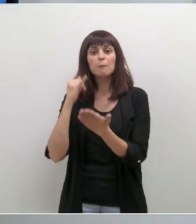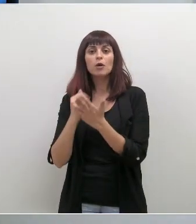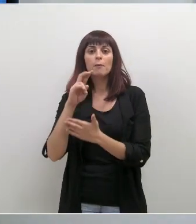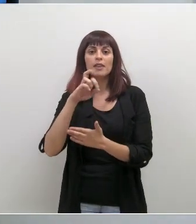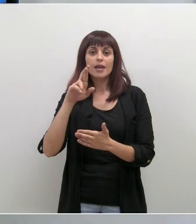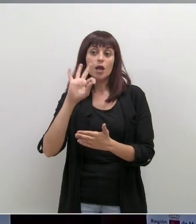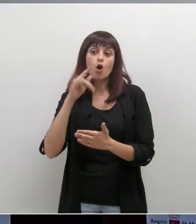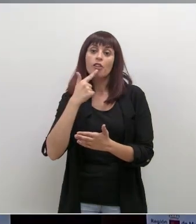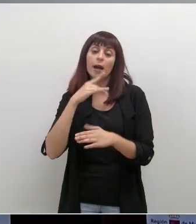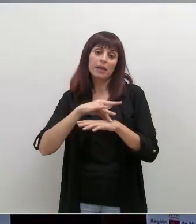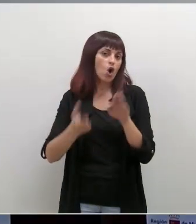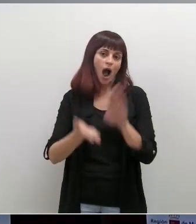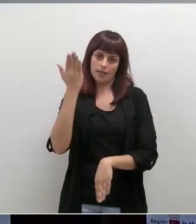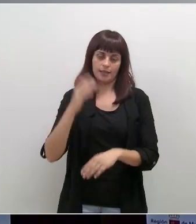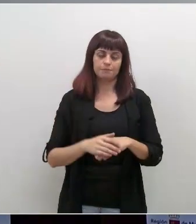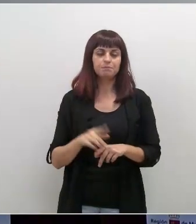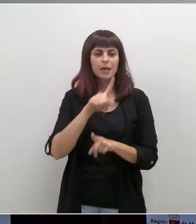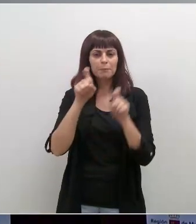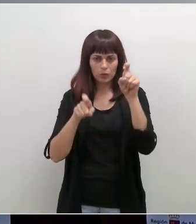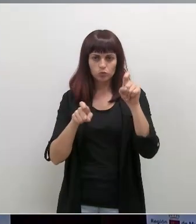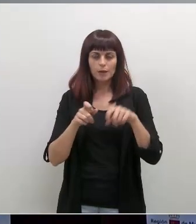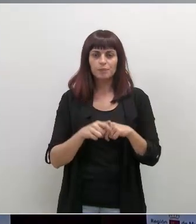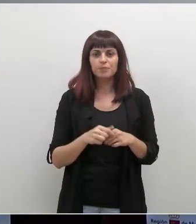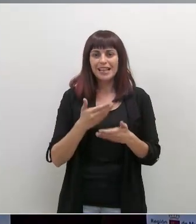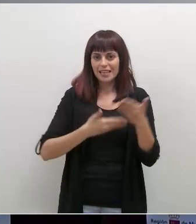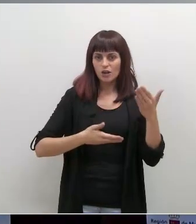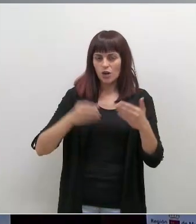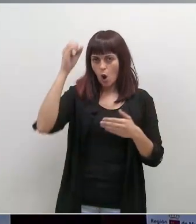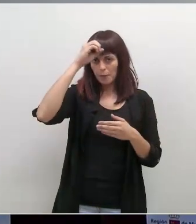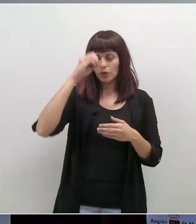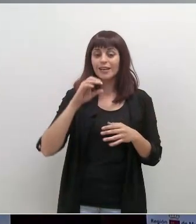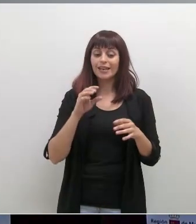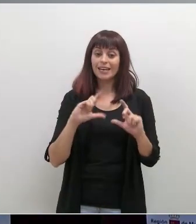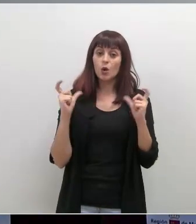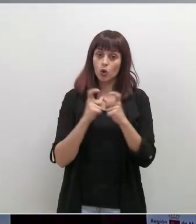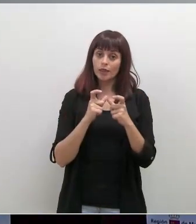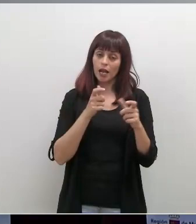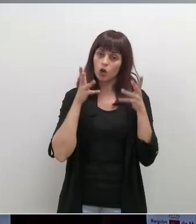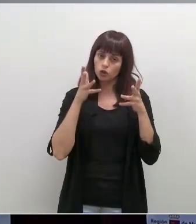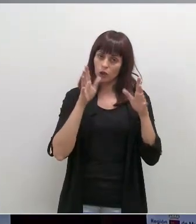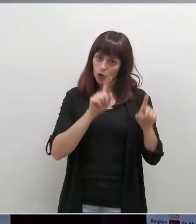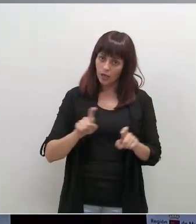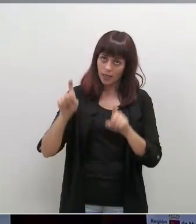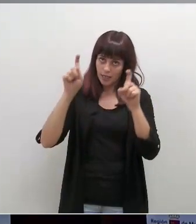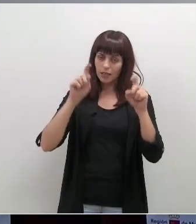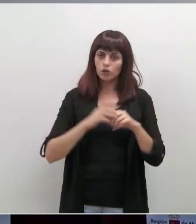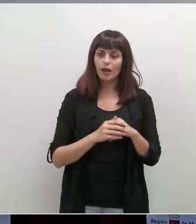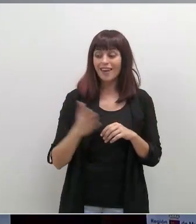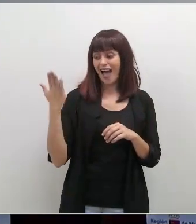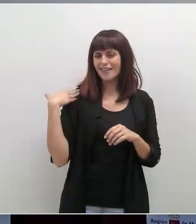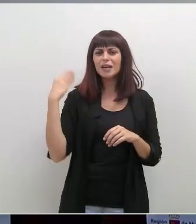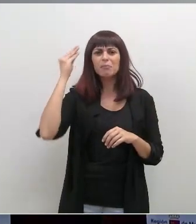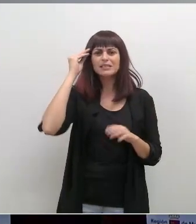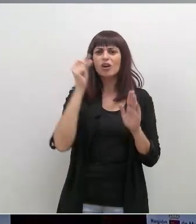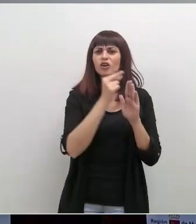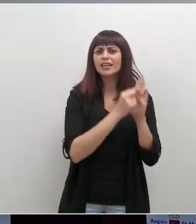alta, ¿no? Una pregunta más del diario La Opinión. En la reunión del Consejo Interterritorial celebrado ayer se planteó qué posibles criterios se van